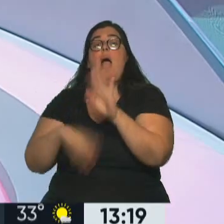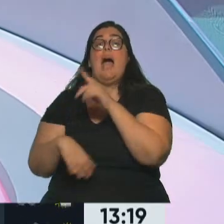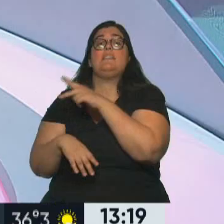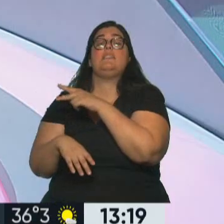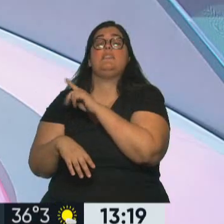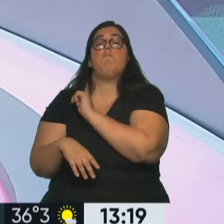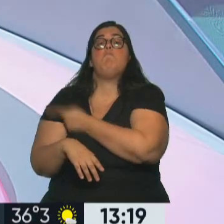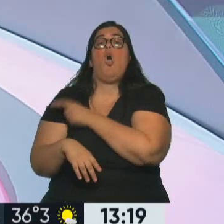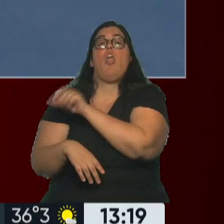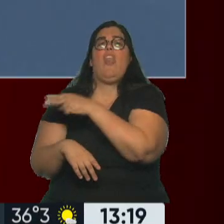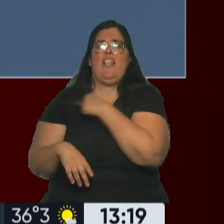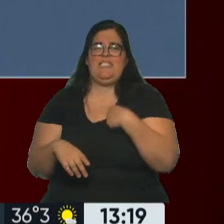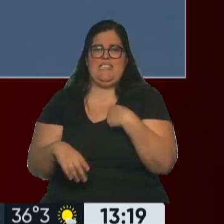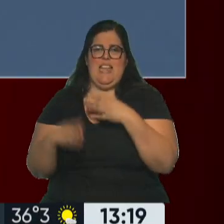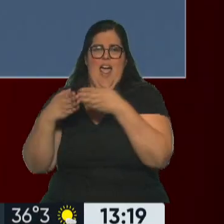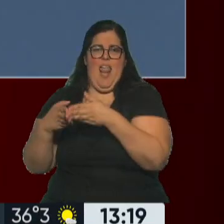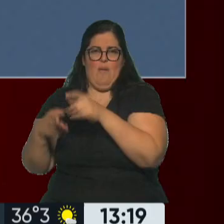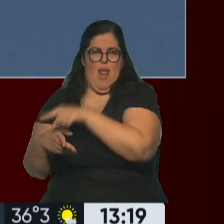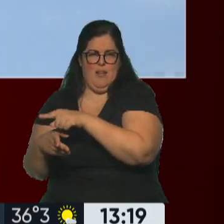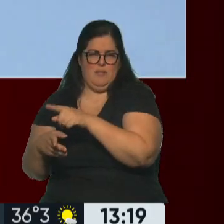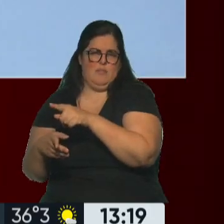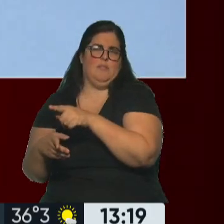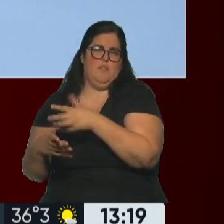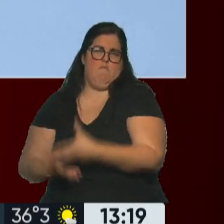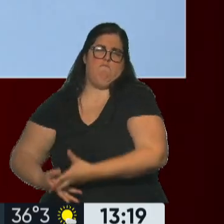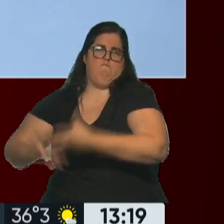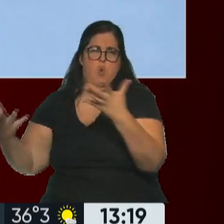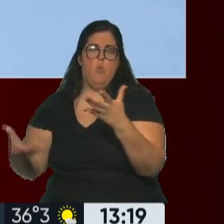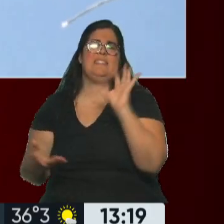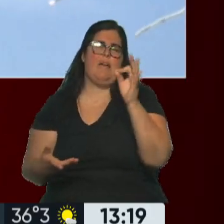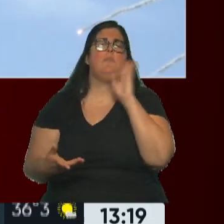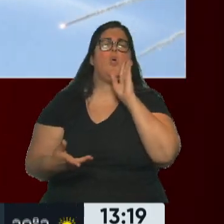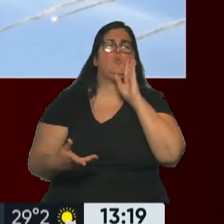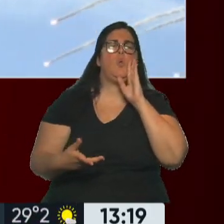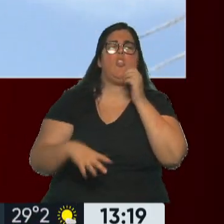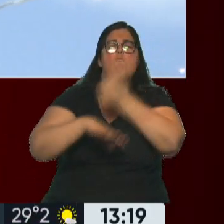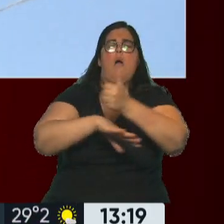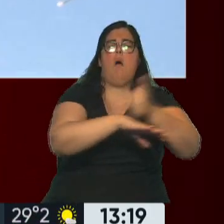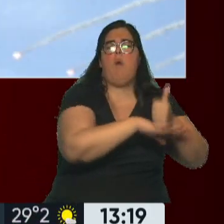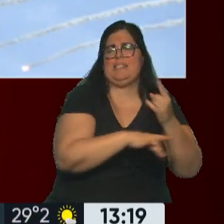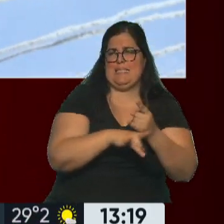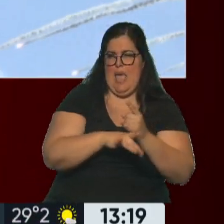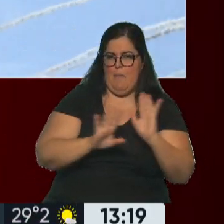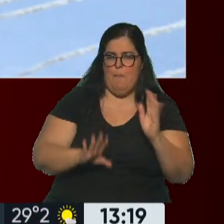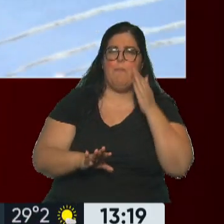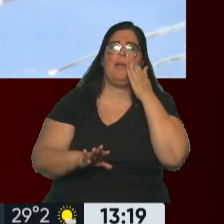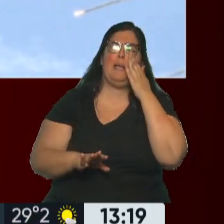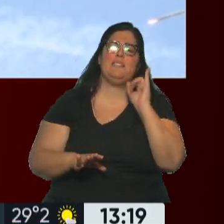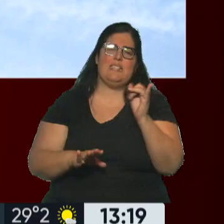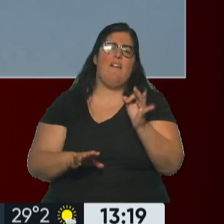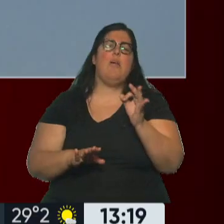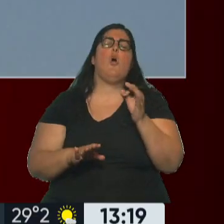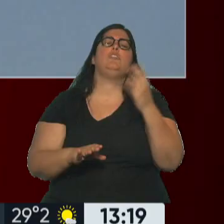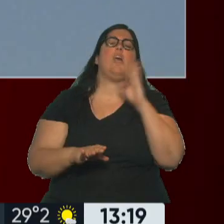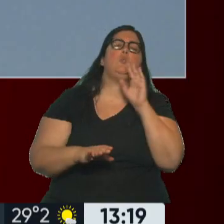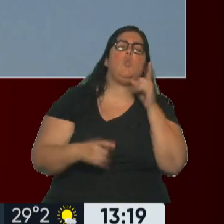poder naval de China. Por supuesto, sabemos que la Armada estadounidense está presente en todos lados, pero también que es aliado de Japón.